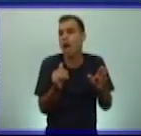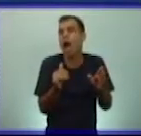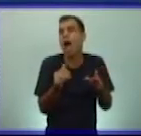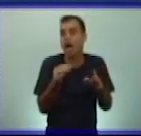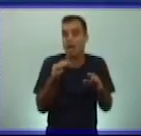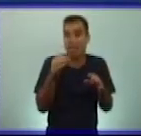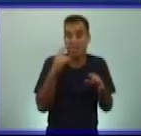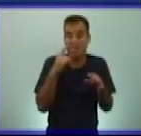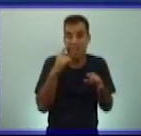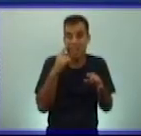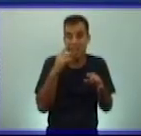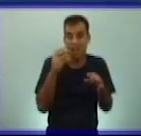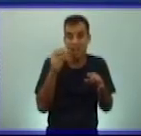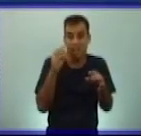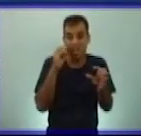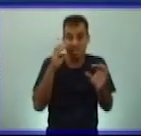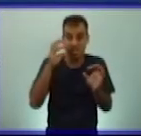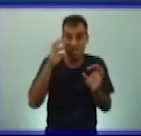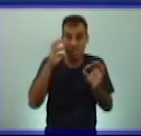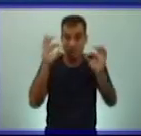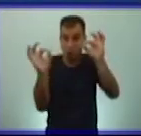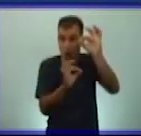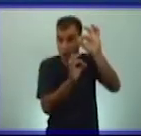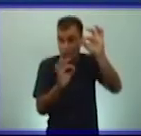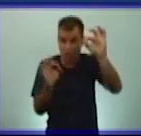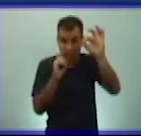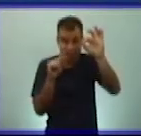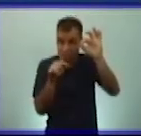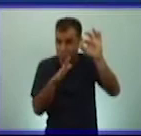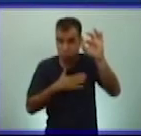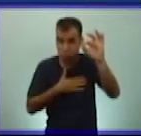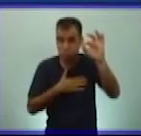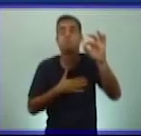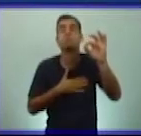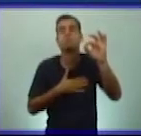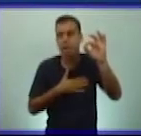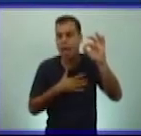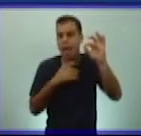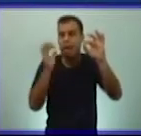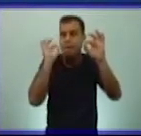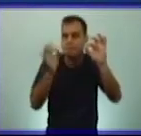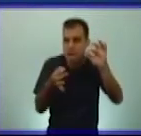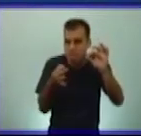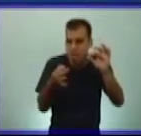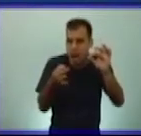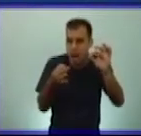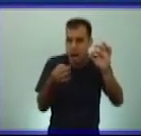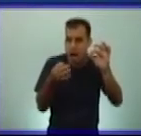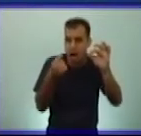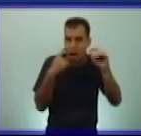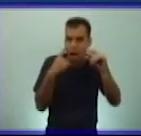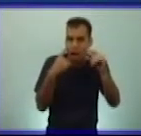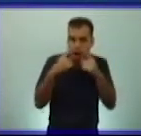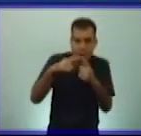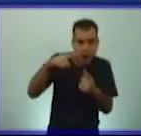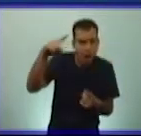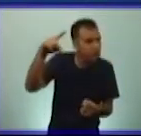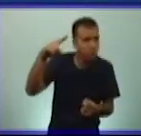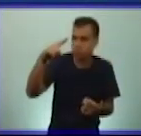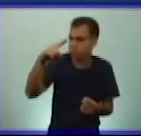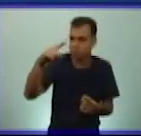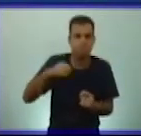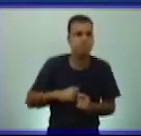oscilaciones no se mantienen con la misma amplitud. Es el hecho que anteriormente